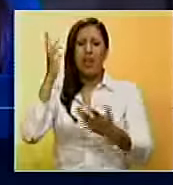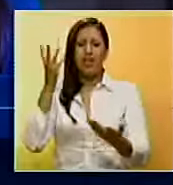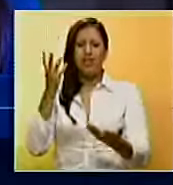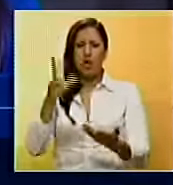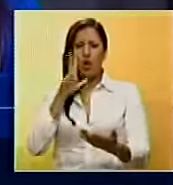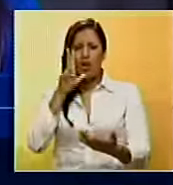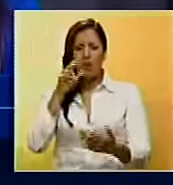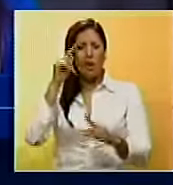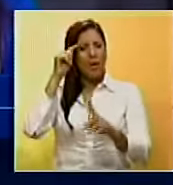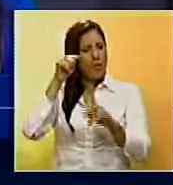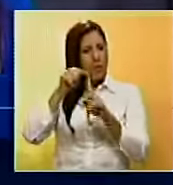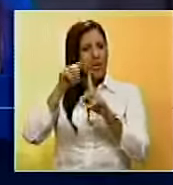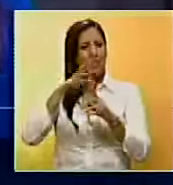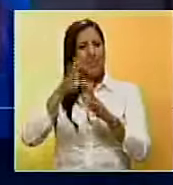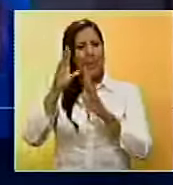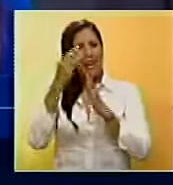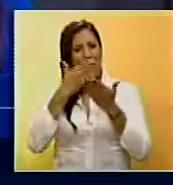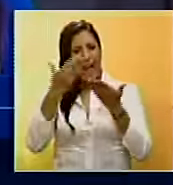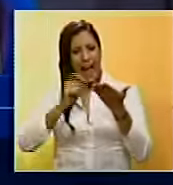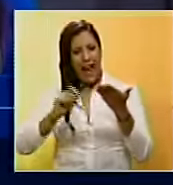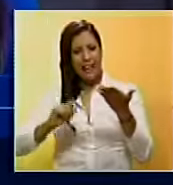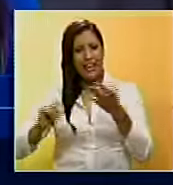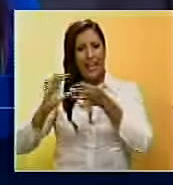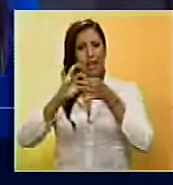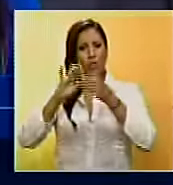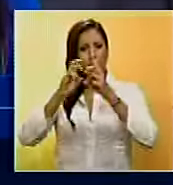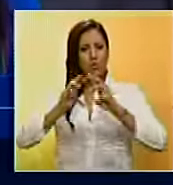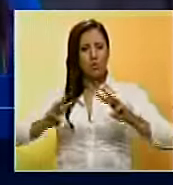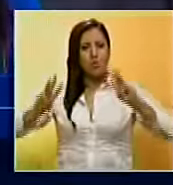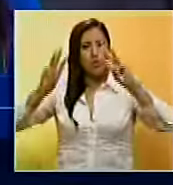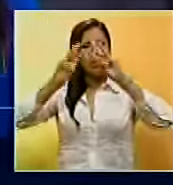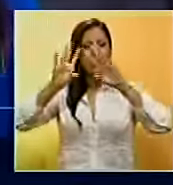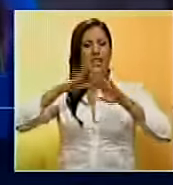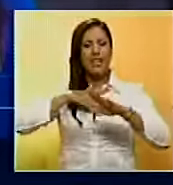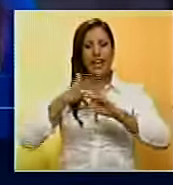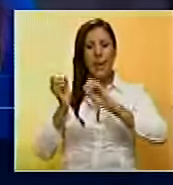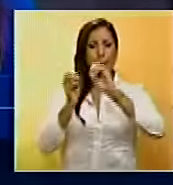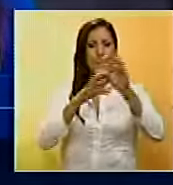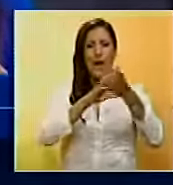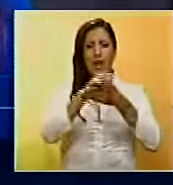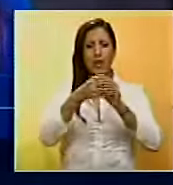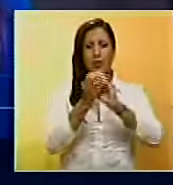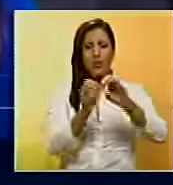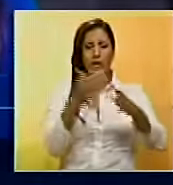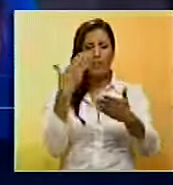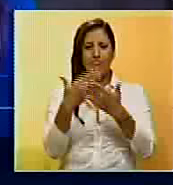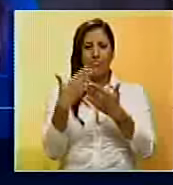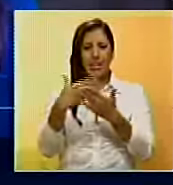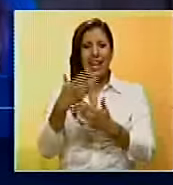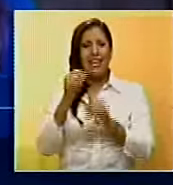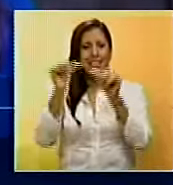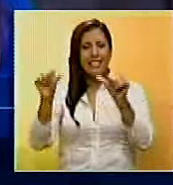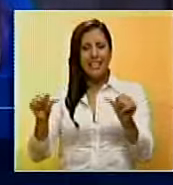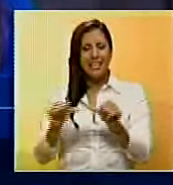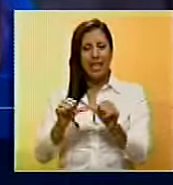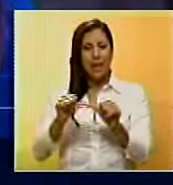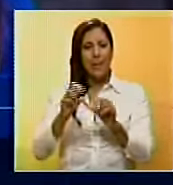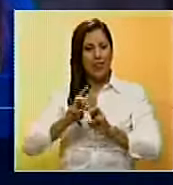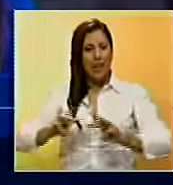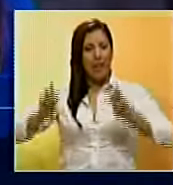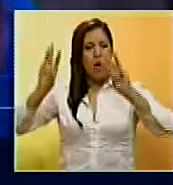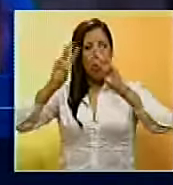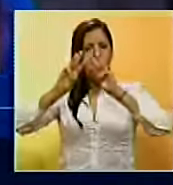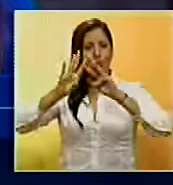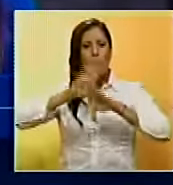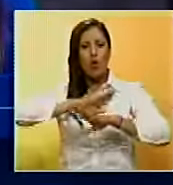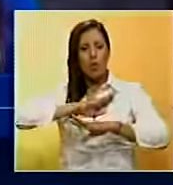a los principios y propósitos de la Carta de las Naciones Unidas, que pretende echar por la borda la vigencia del sistema de las Naciones Unidas